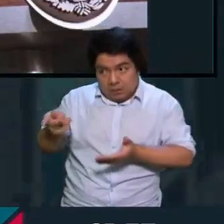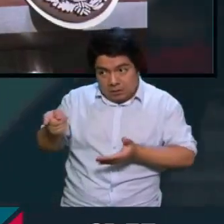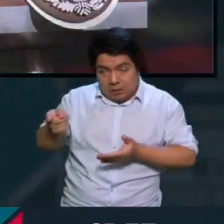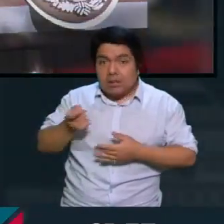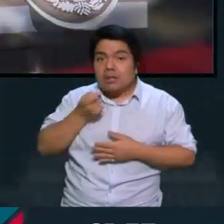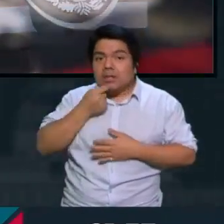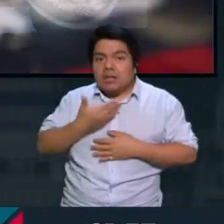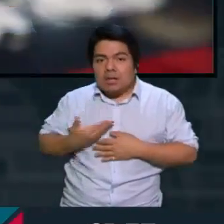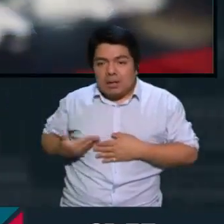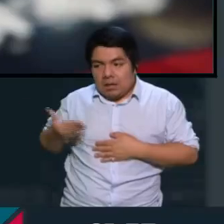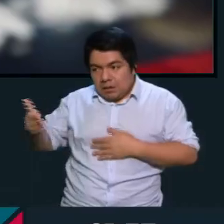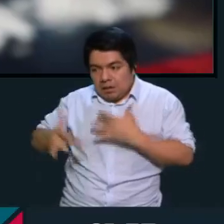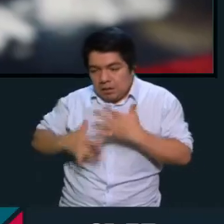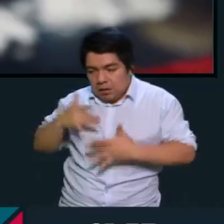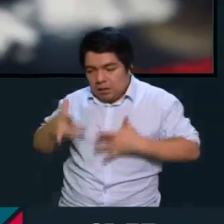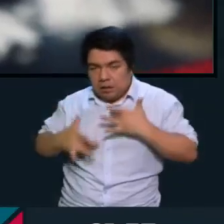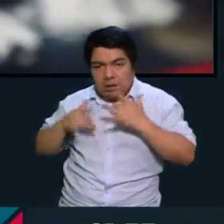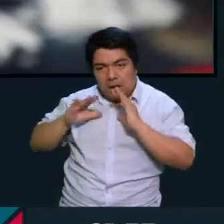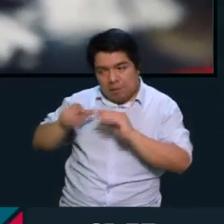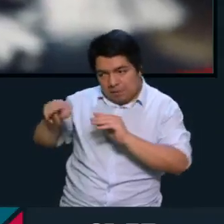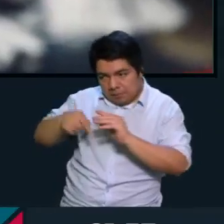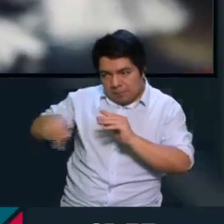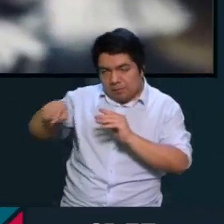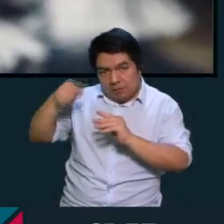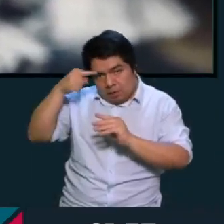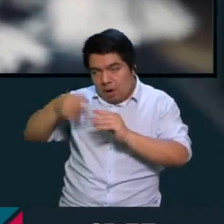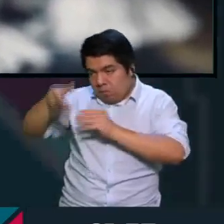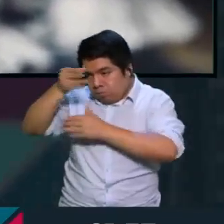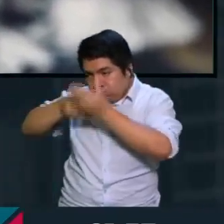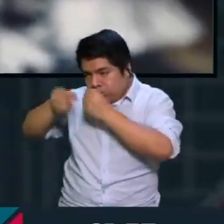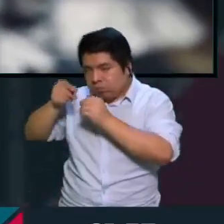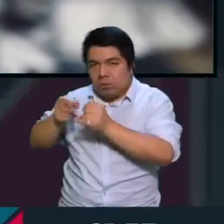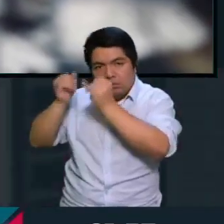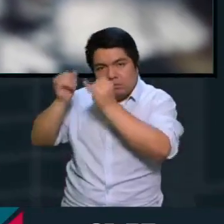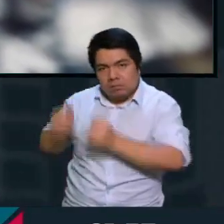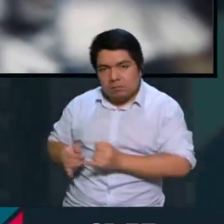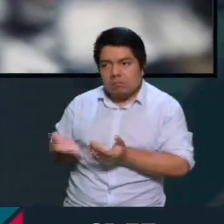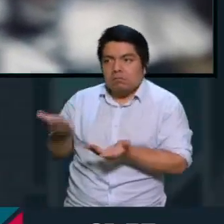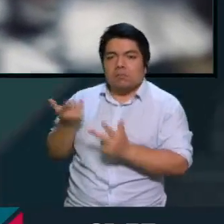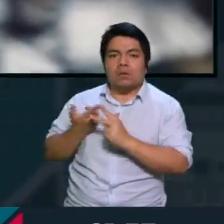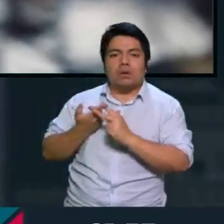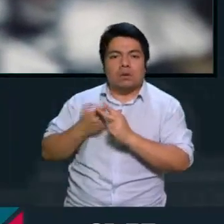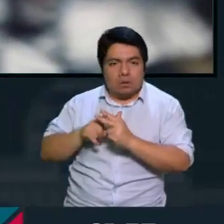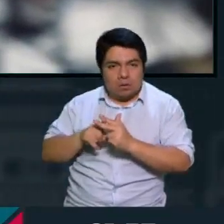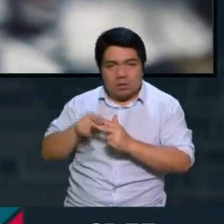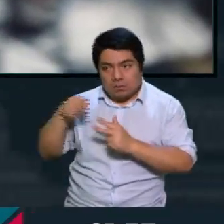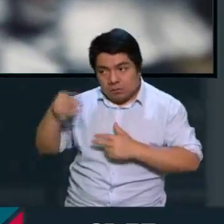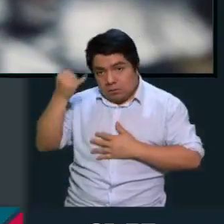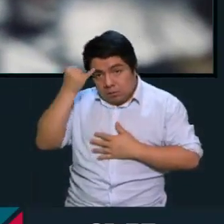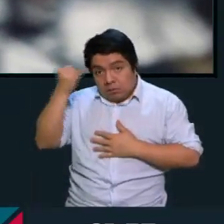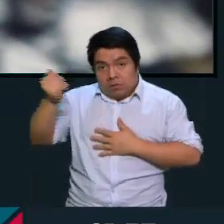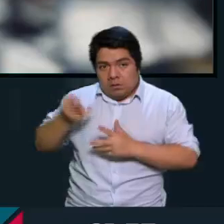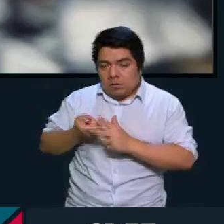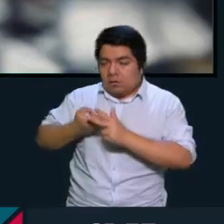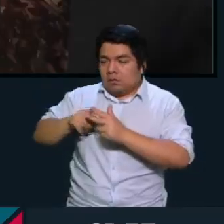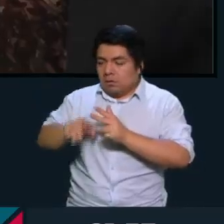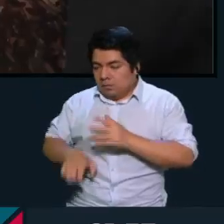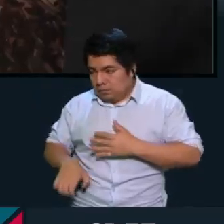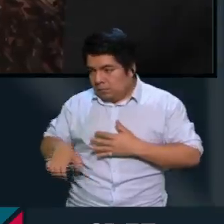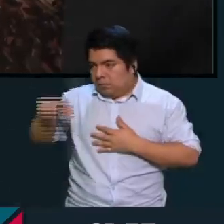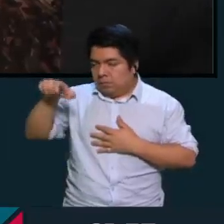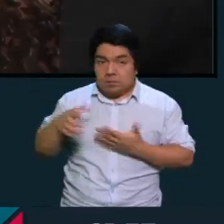formación sentimental y política de López Obrador, de dónde viene esta idea o esta